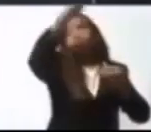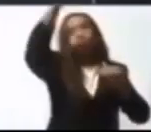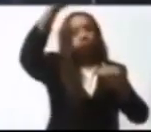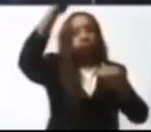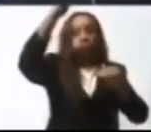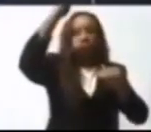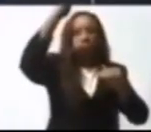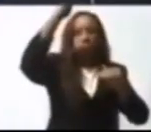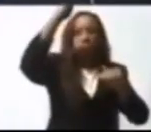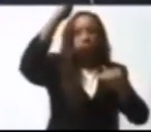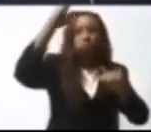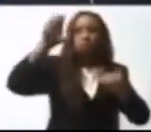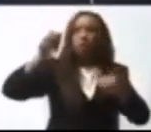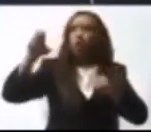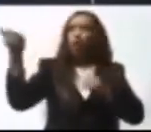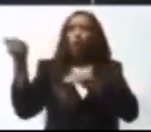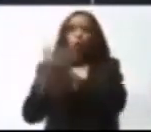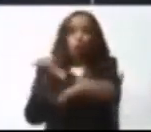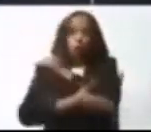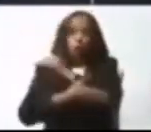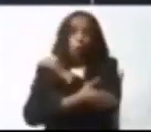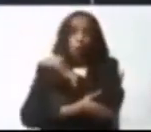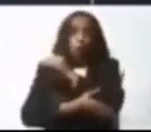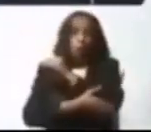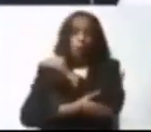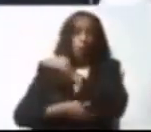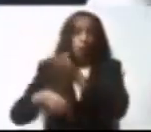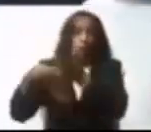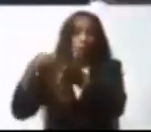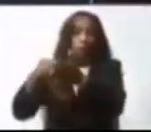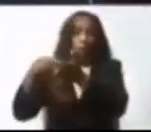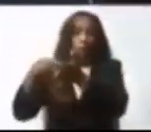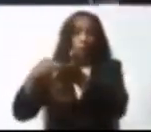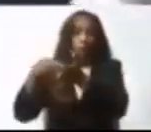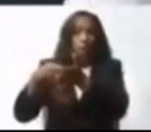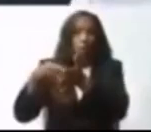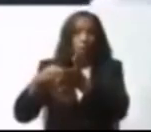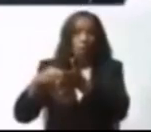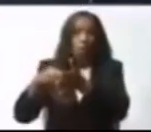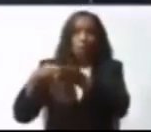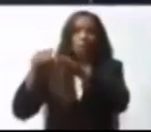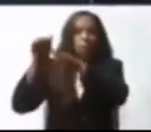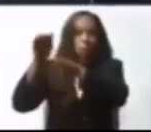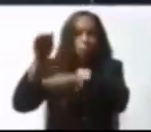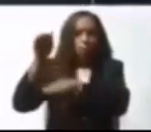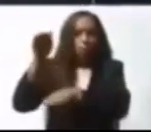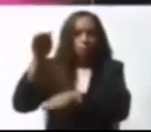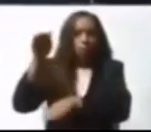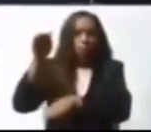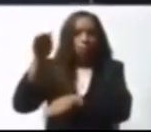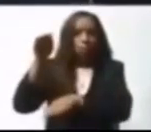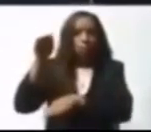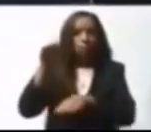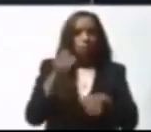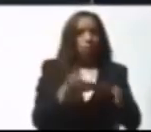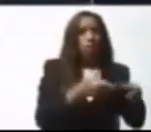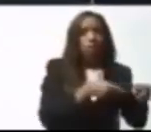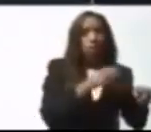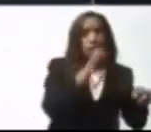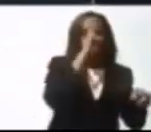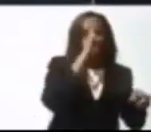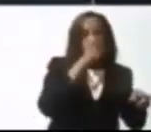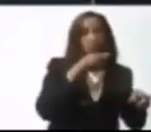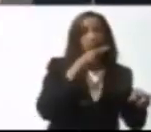22 préstamos hemos aprobado en sólo un año el primero de 45 millones el